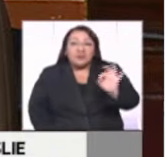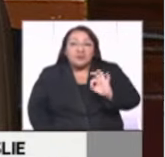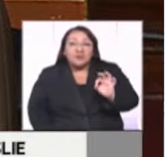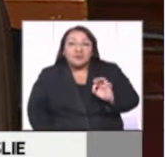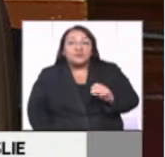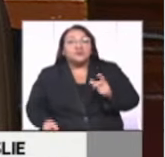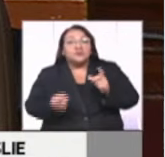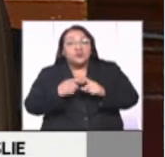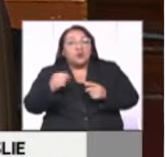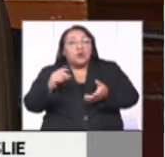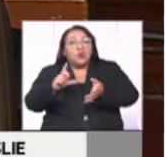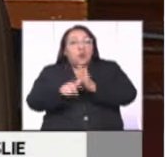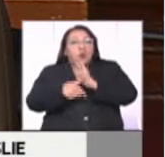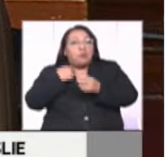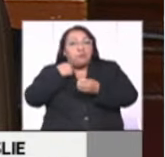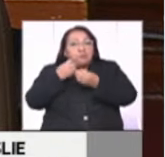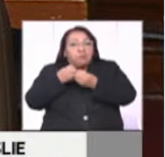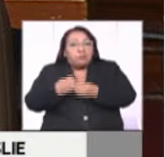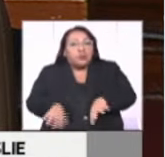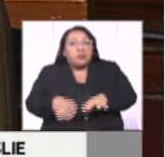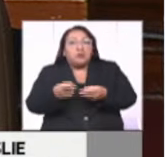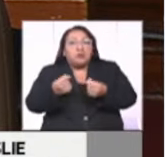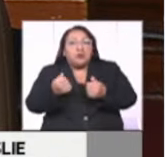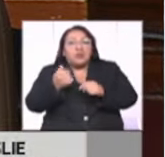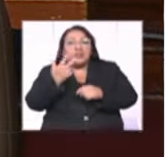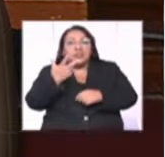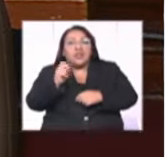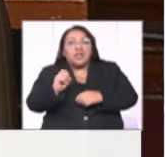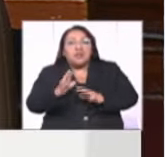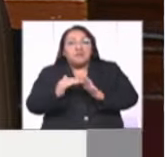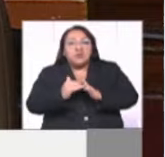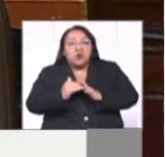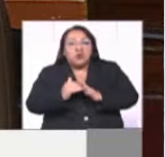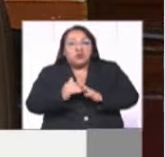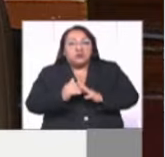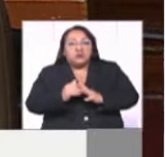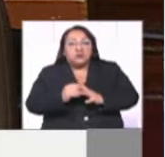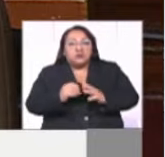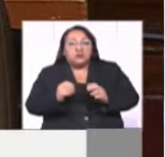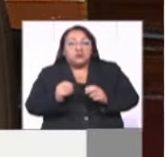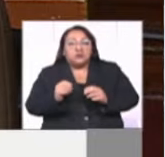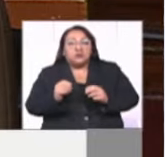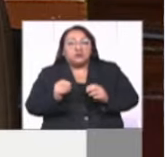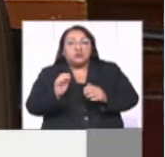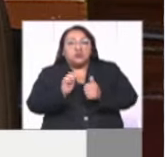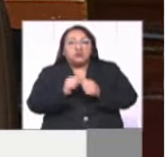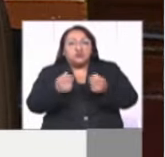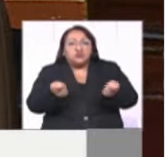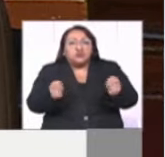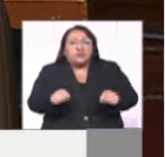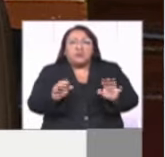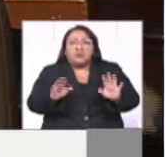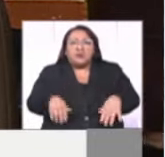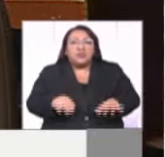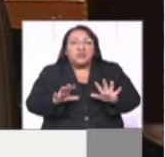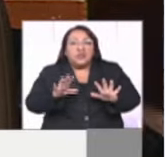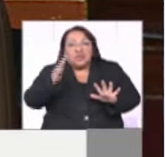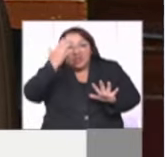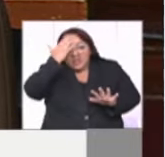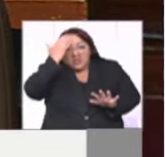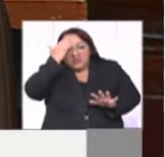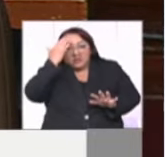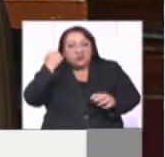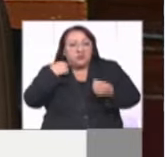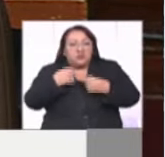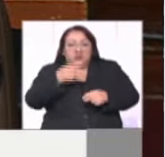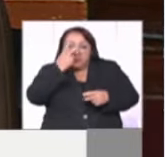Ha perjudicado con una pérdida de más de 30 millones, con una paralización forzada de 10 días, como